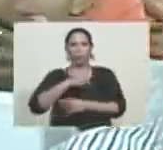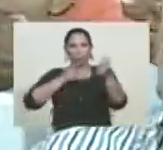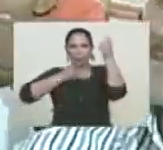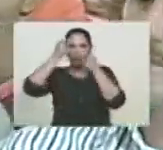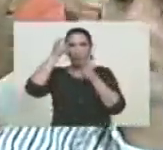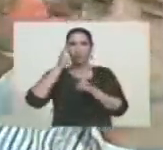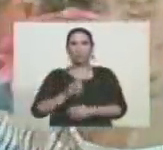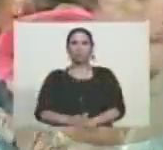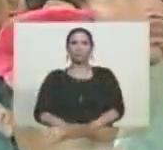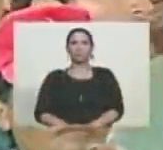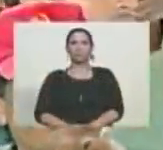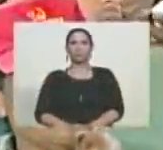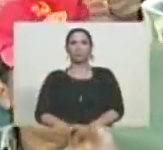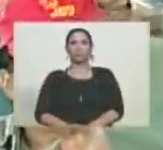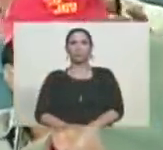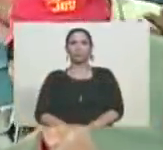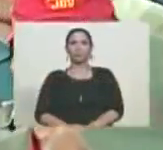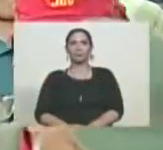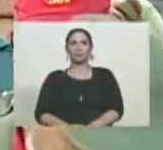Hugo Chávez.